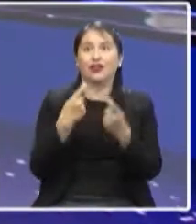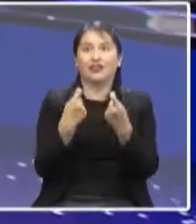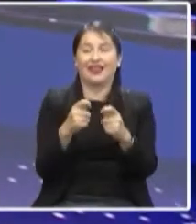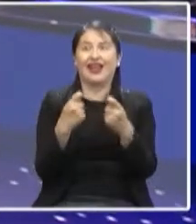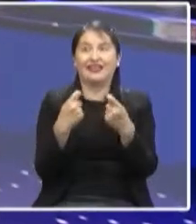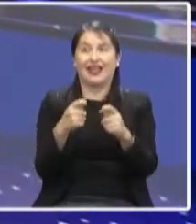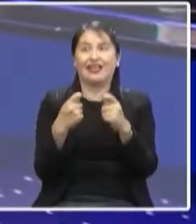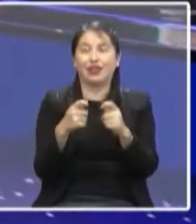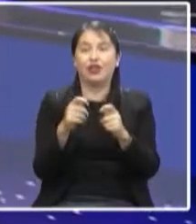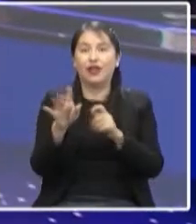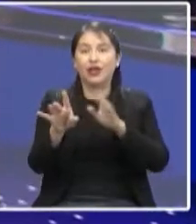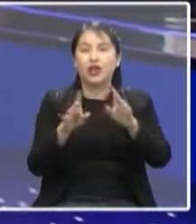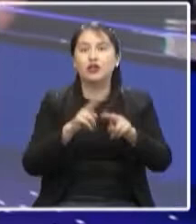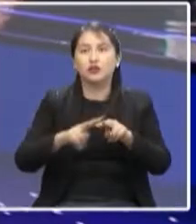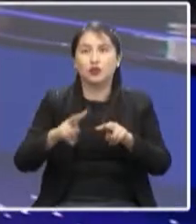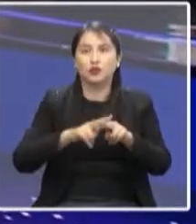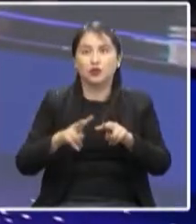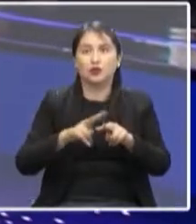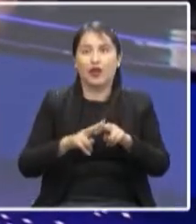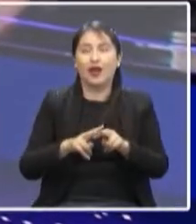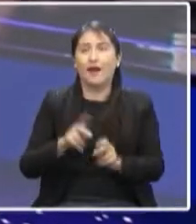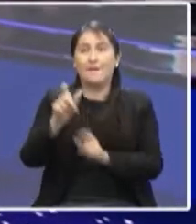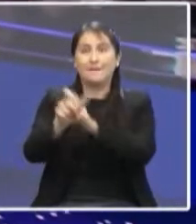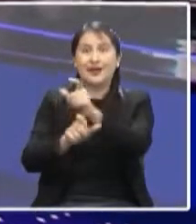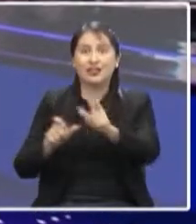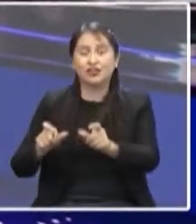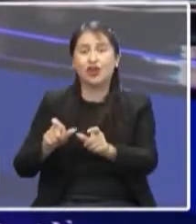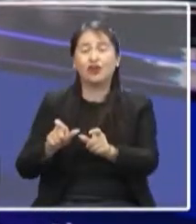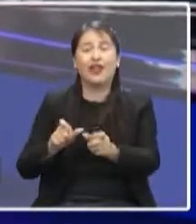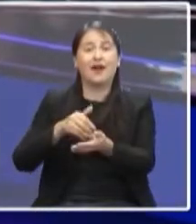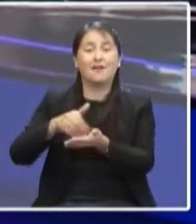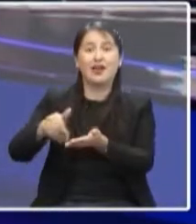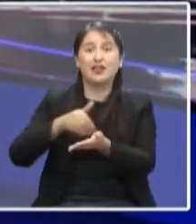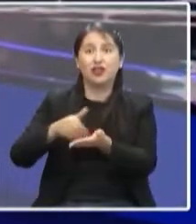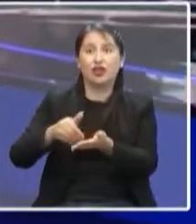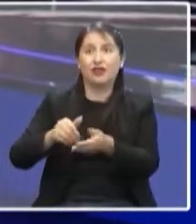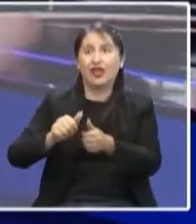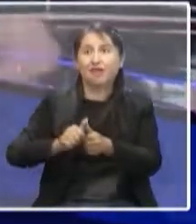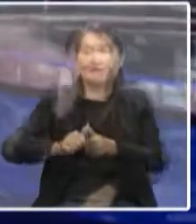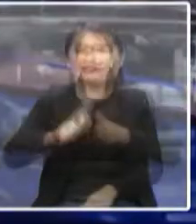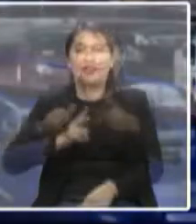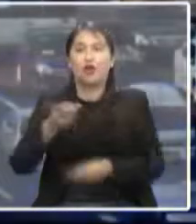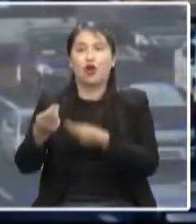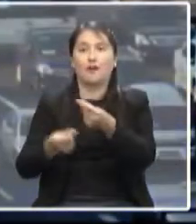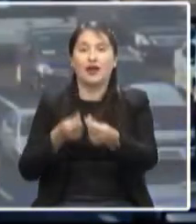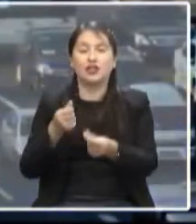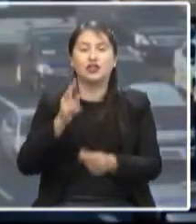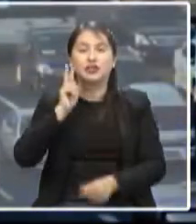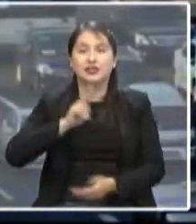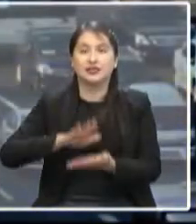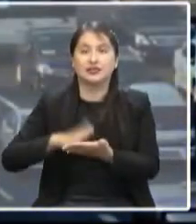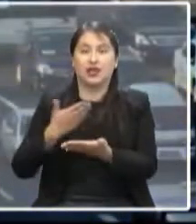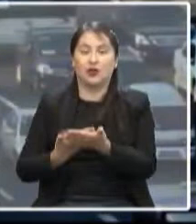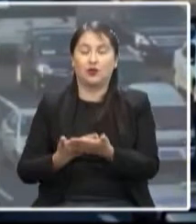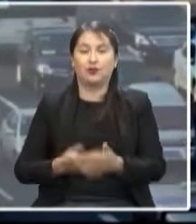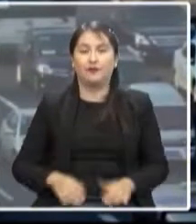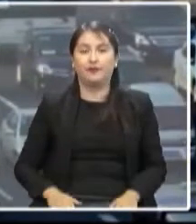1 billón de personas en el mundo desconectadas de sus centros principales de comercio y de salud. Comenzamos con ese